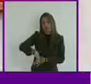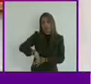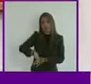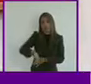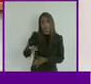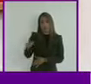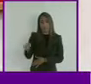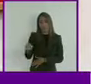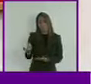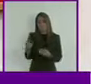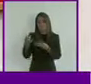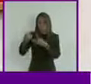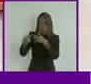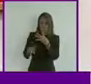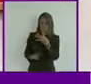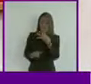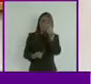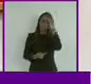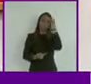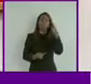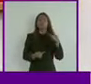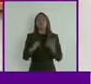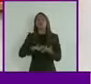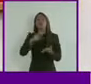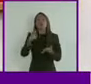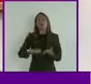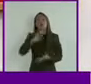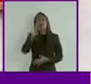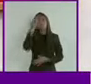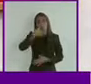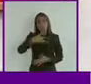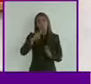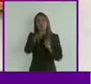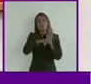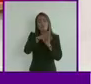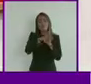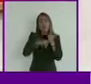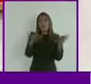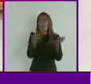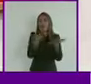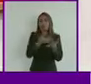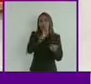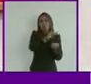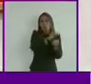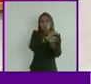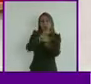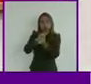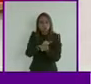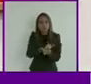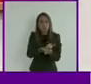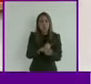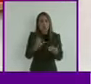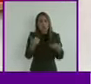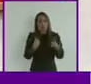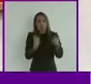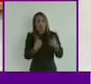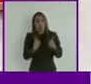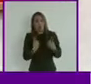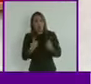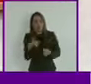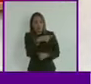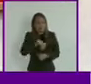de contenido. Un ejemplo de esto pueden ser las imágenes o videos de actos sexuales que los jóvenes que lo consumen